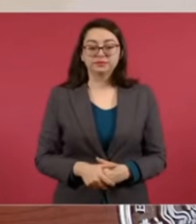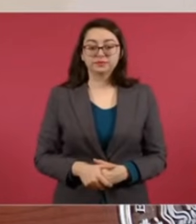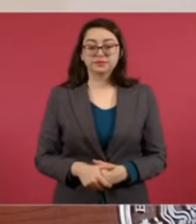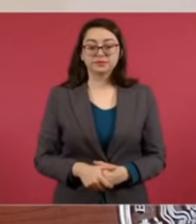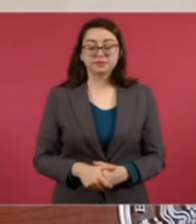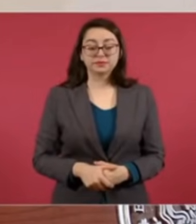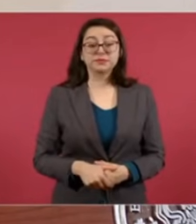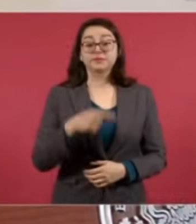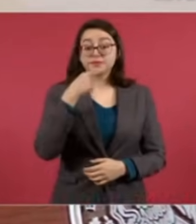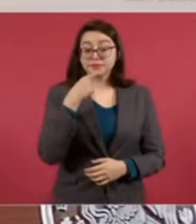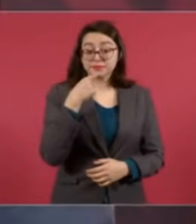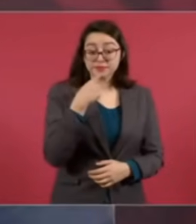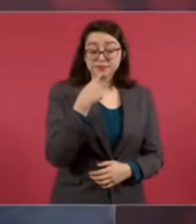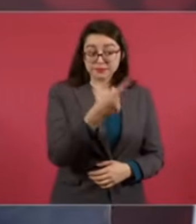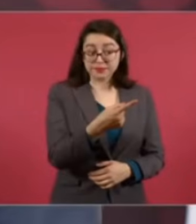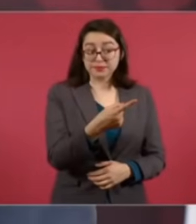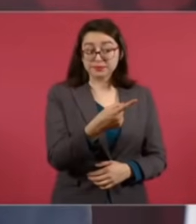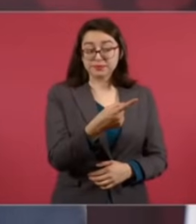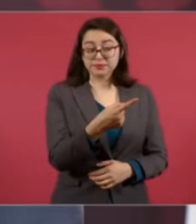Y le dice